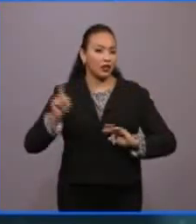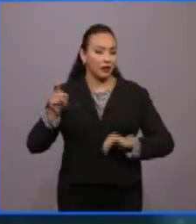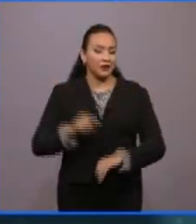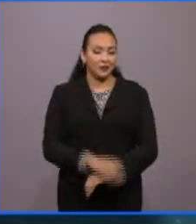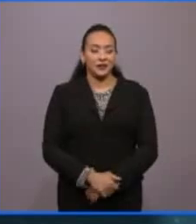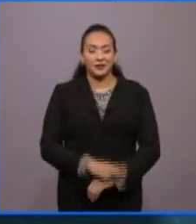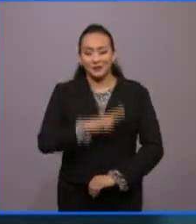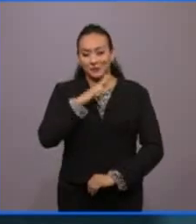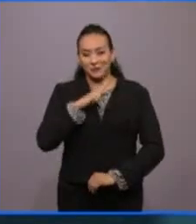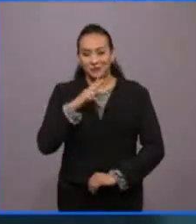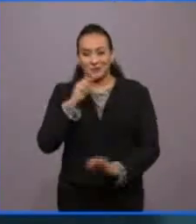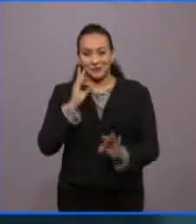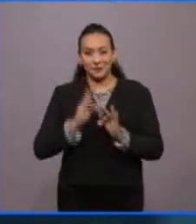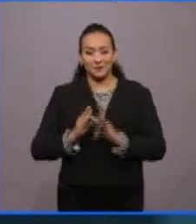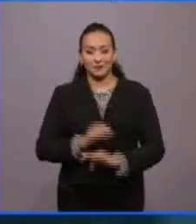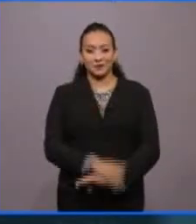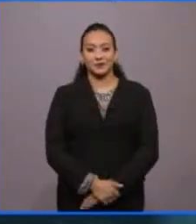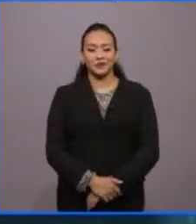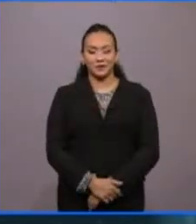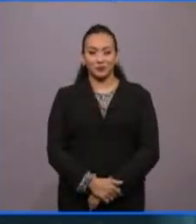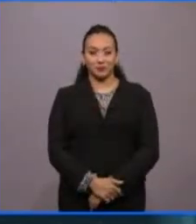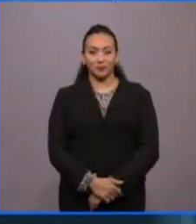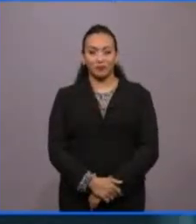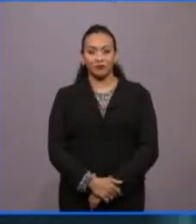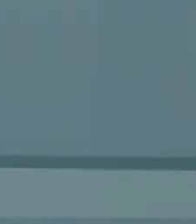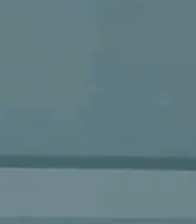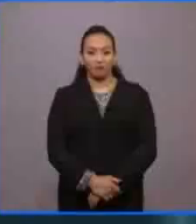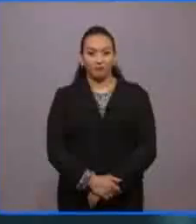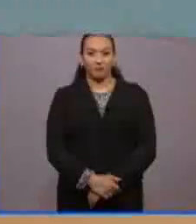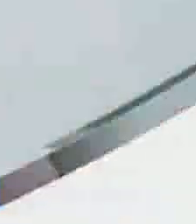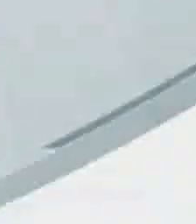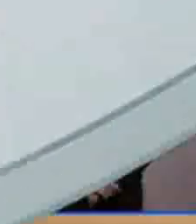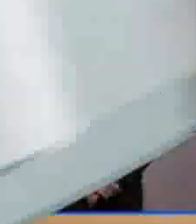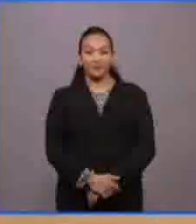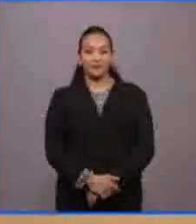canal del Poder Judicial de la Federación, Jesús Daza.